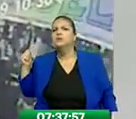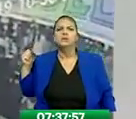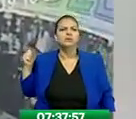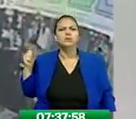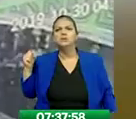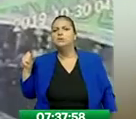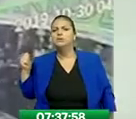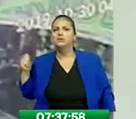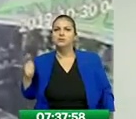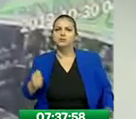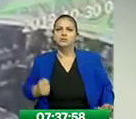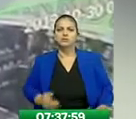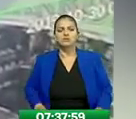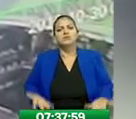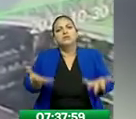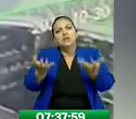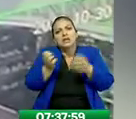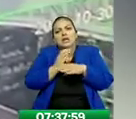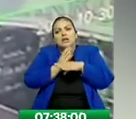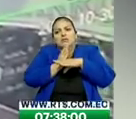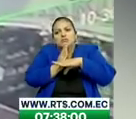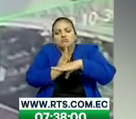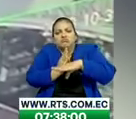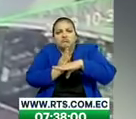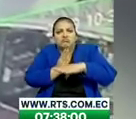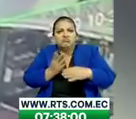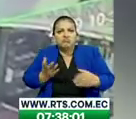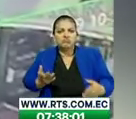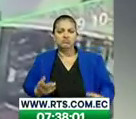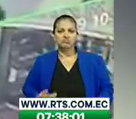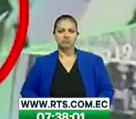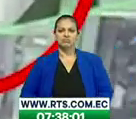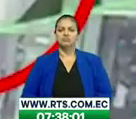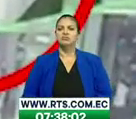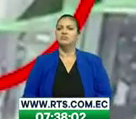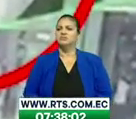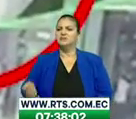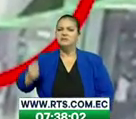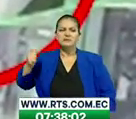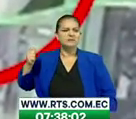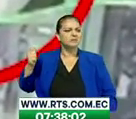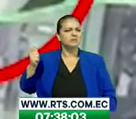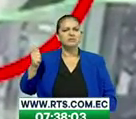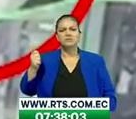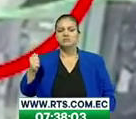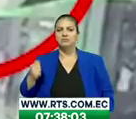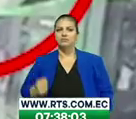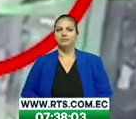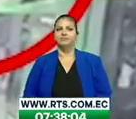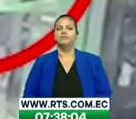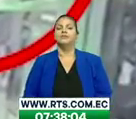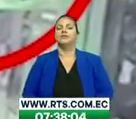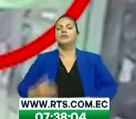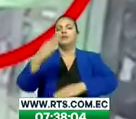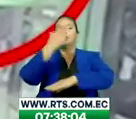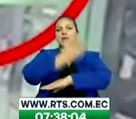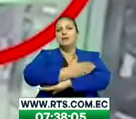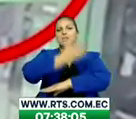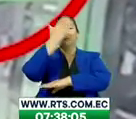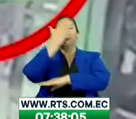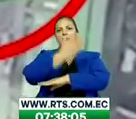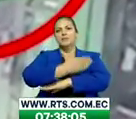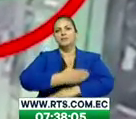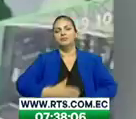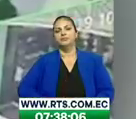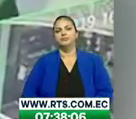si puede defenderse junto con otras personas que se encontraban en este almacén. Esto ocurrió en el cantón El